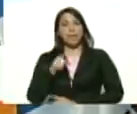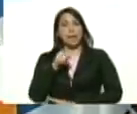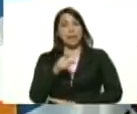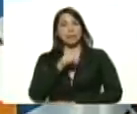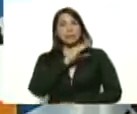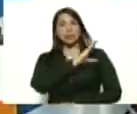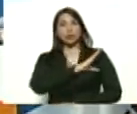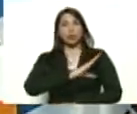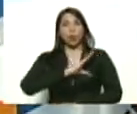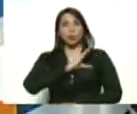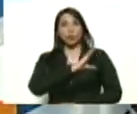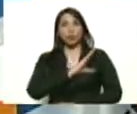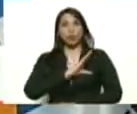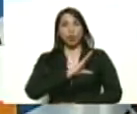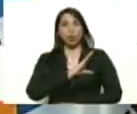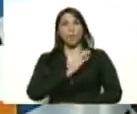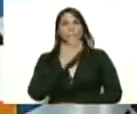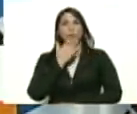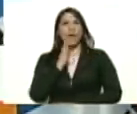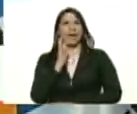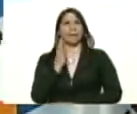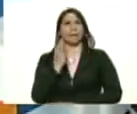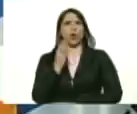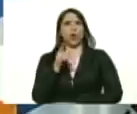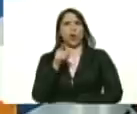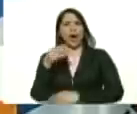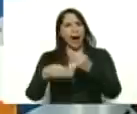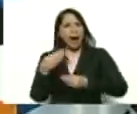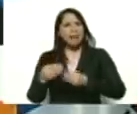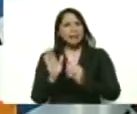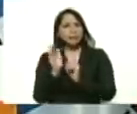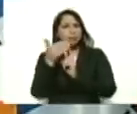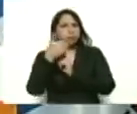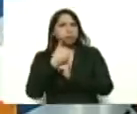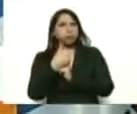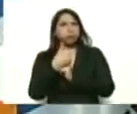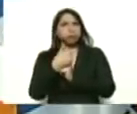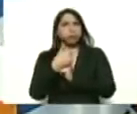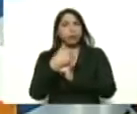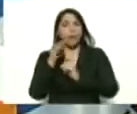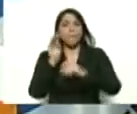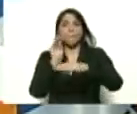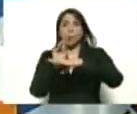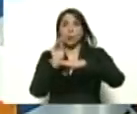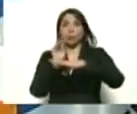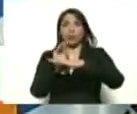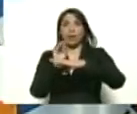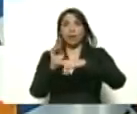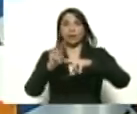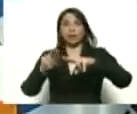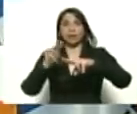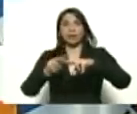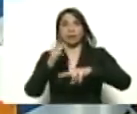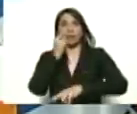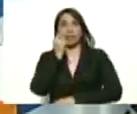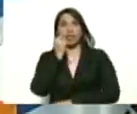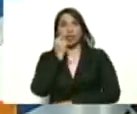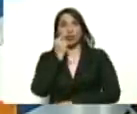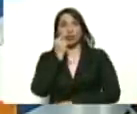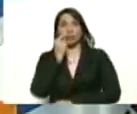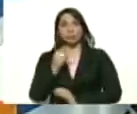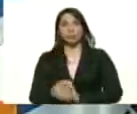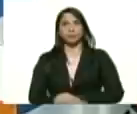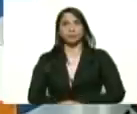por omisión de proteger a los menores de edad es